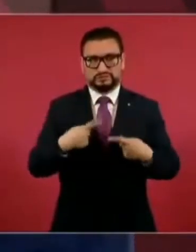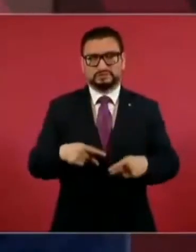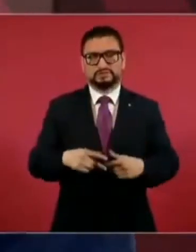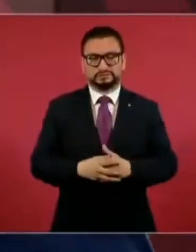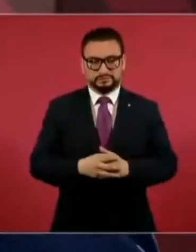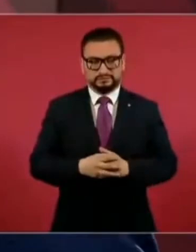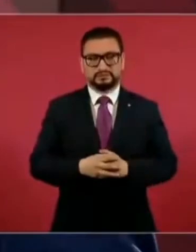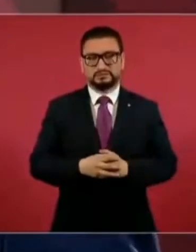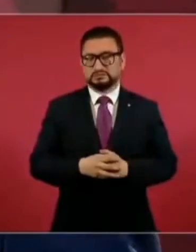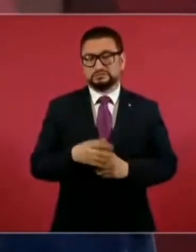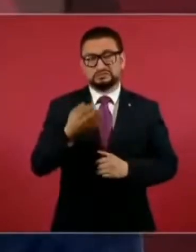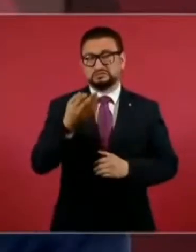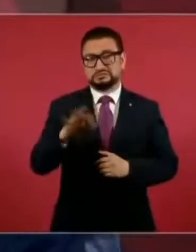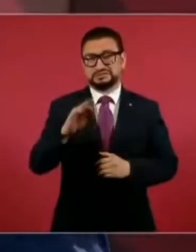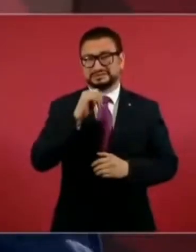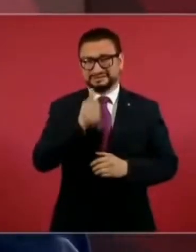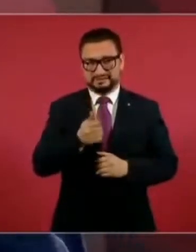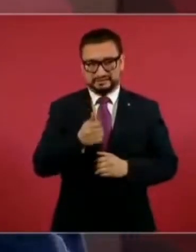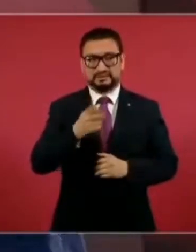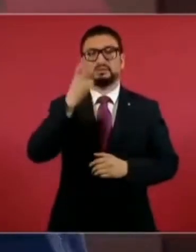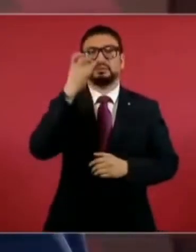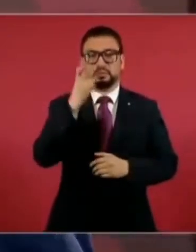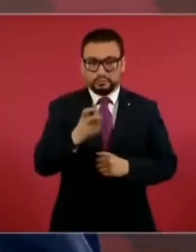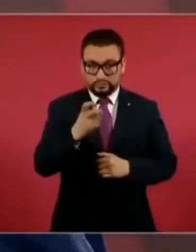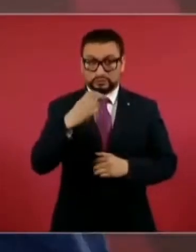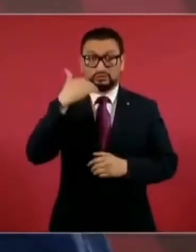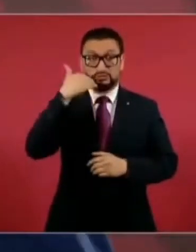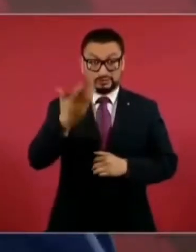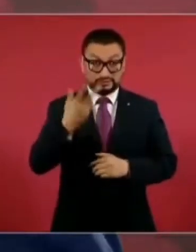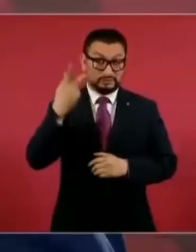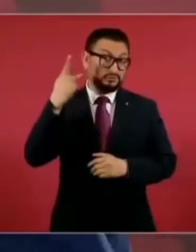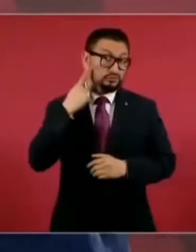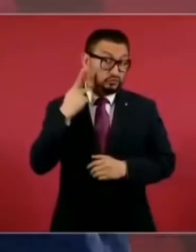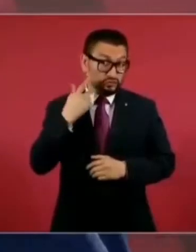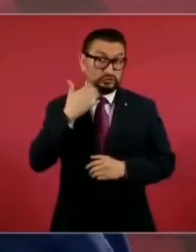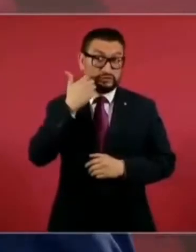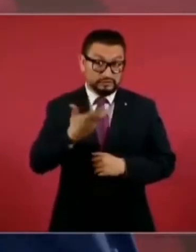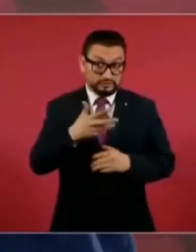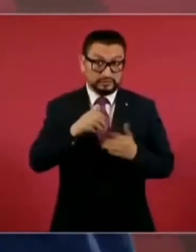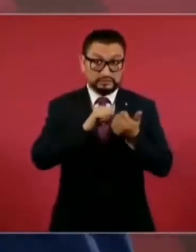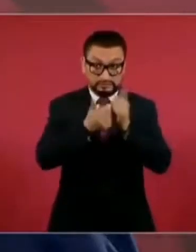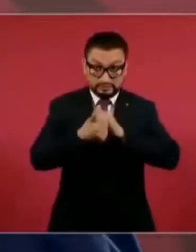Por eso, si se quiere hacer política, si se quiere transformar,